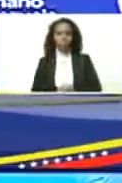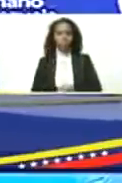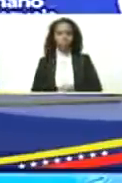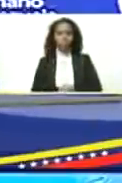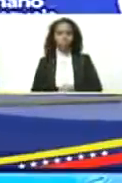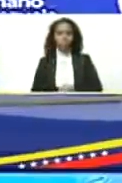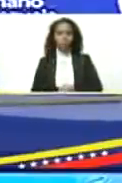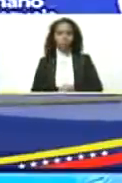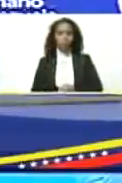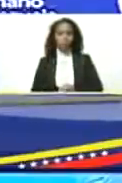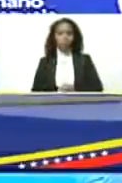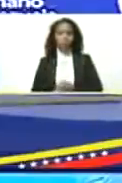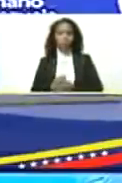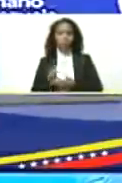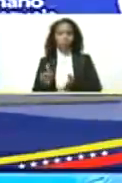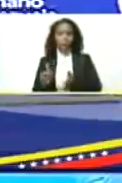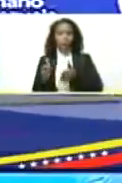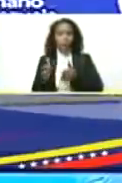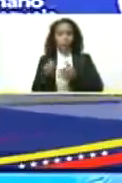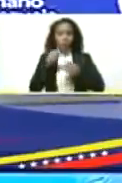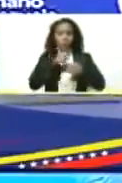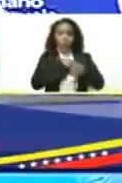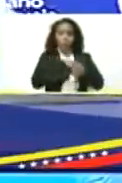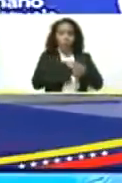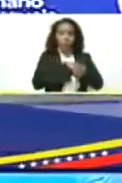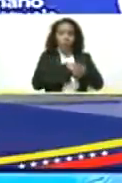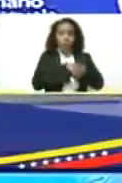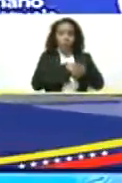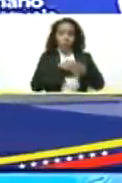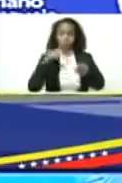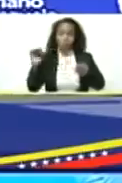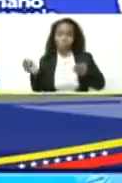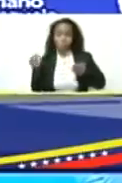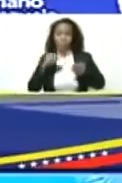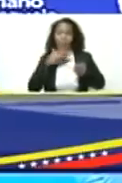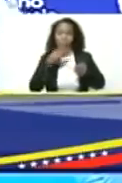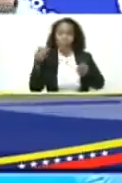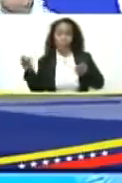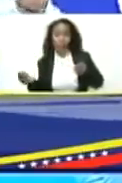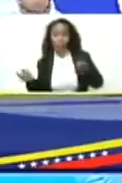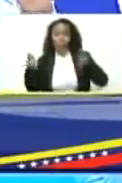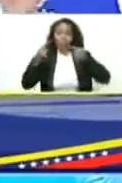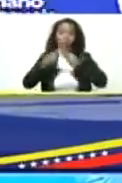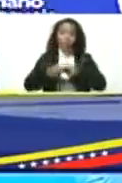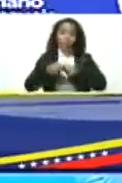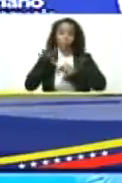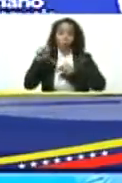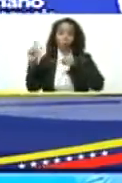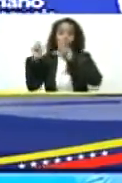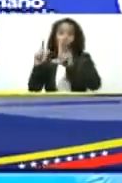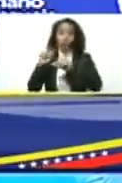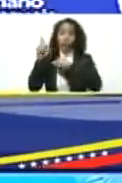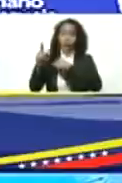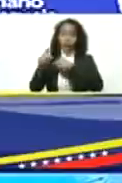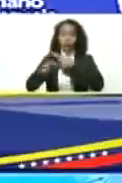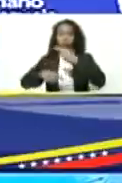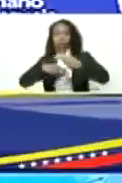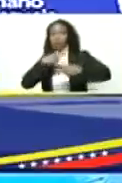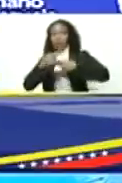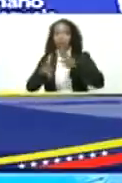las utilidades y una plata que tenía ahorrada en su caja de ahorro, compró un televisor a color. ¡No! Eso fue una